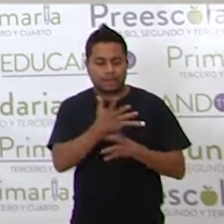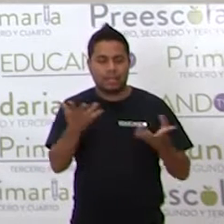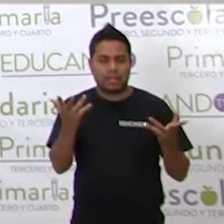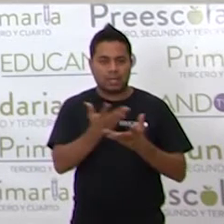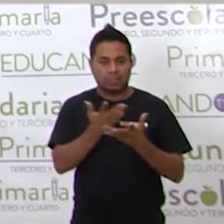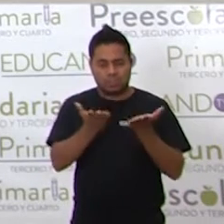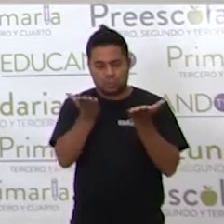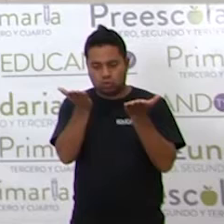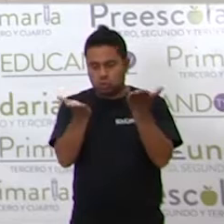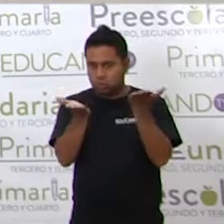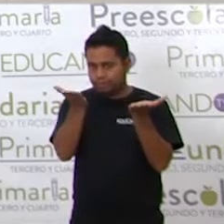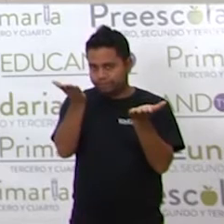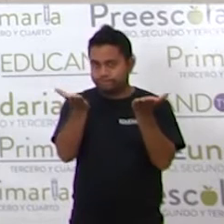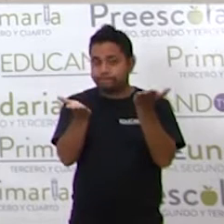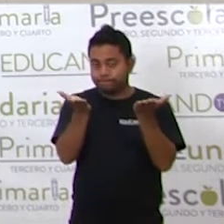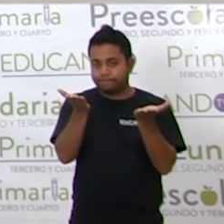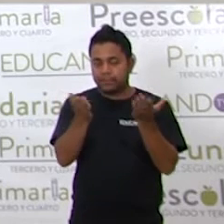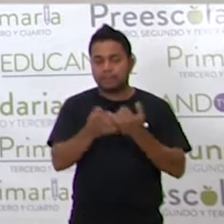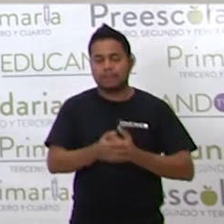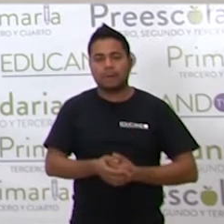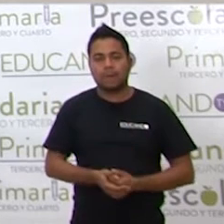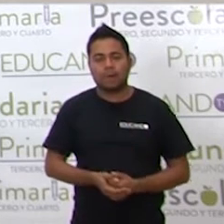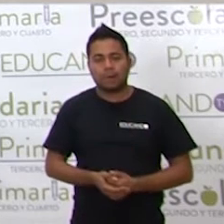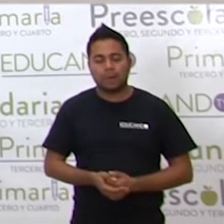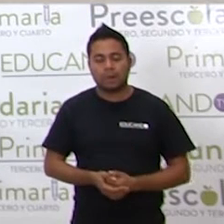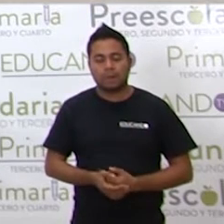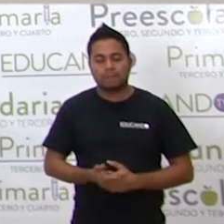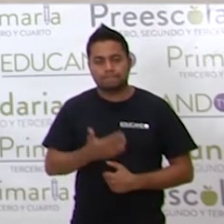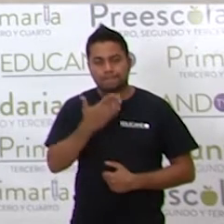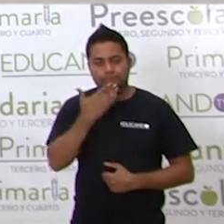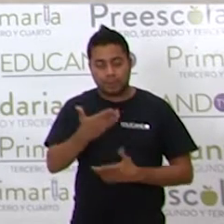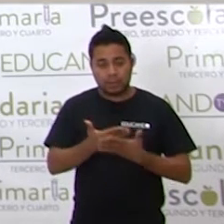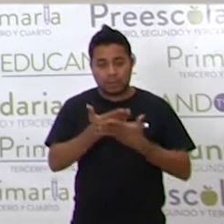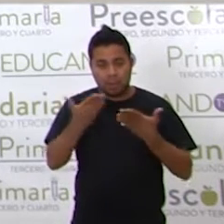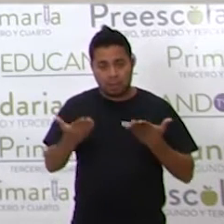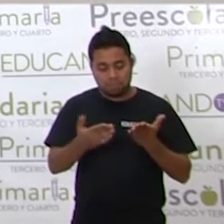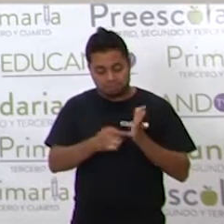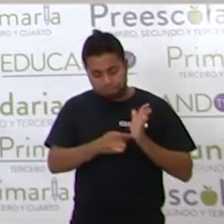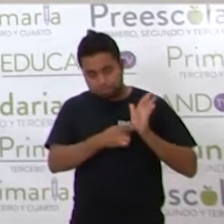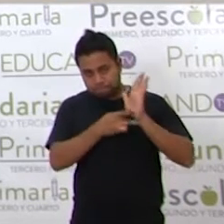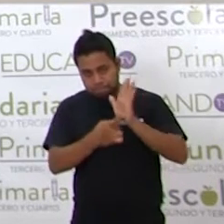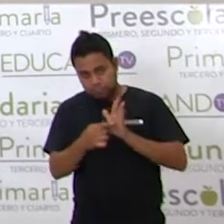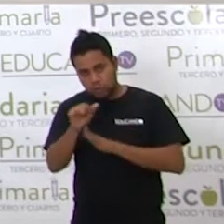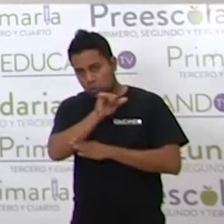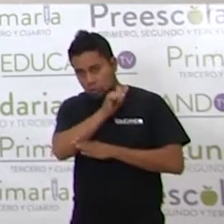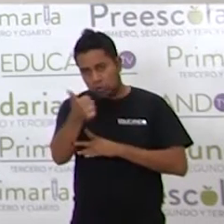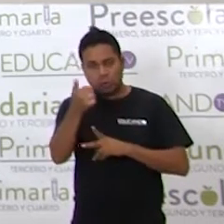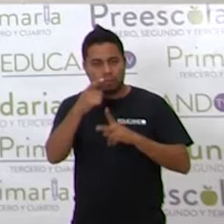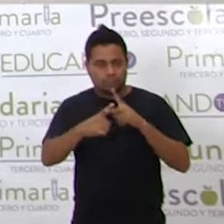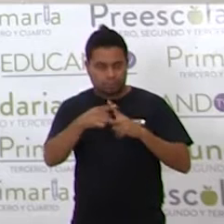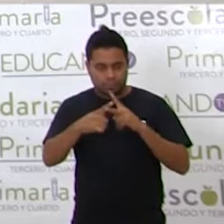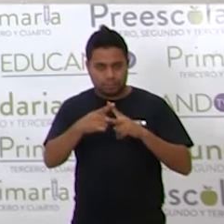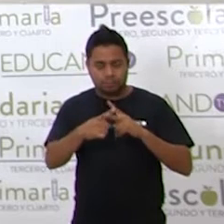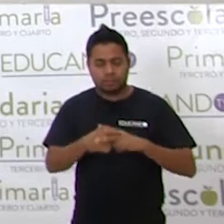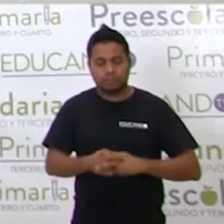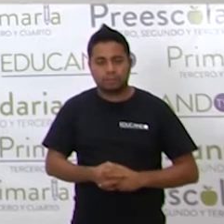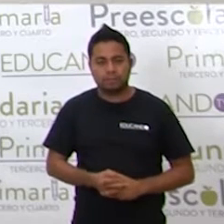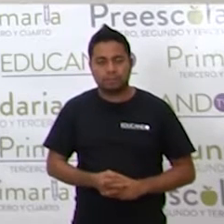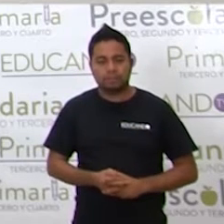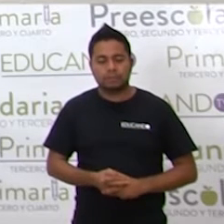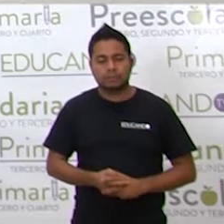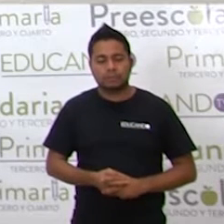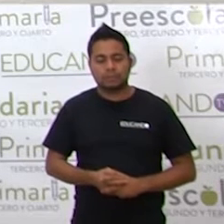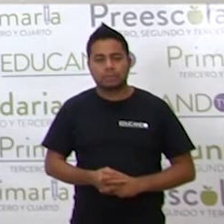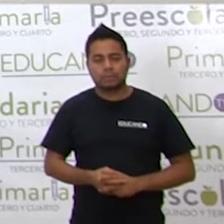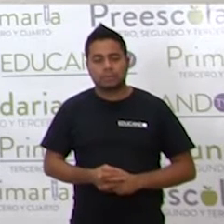una comparación. Bien, ahora nos presenta otra situación. Vamos a borrar